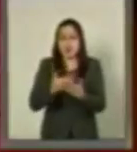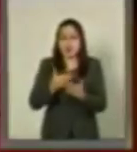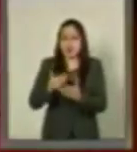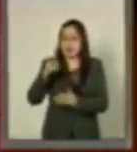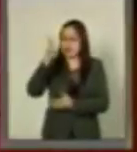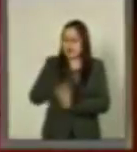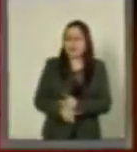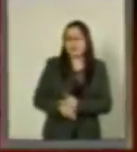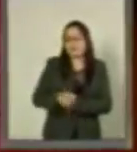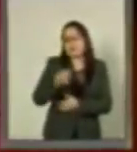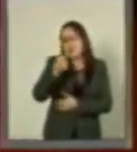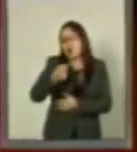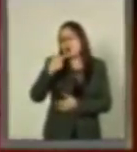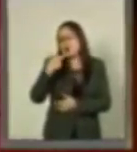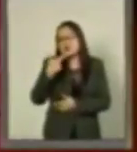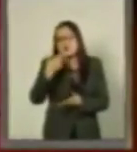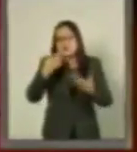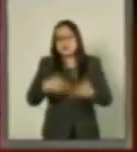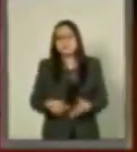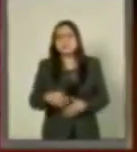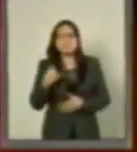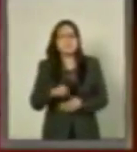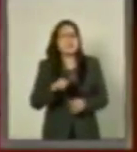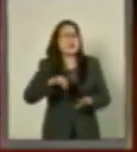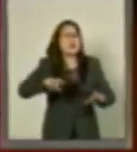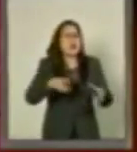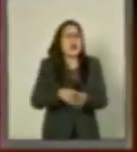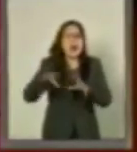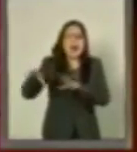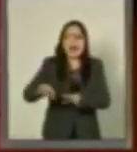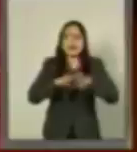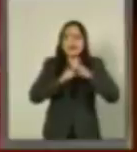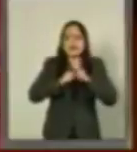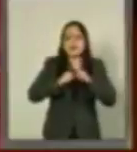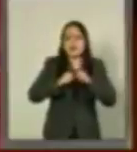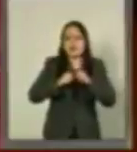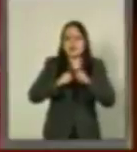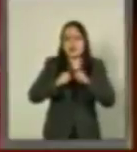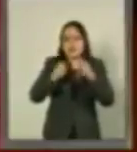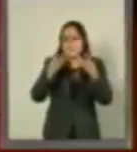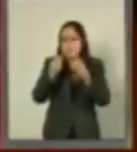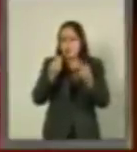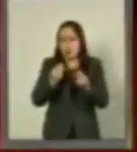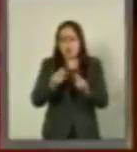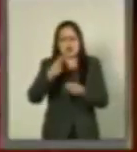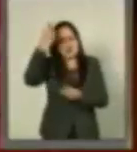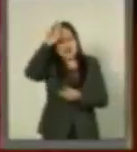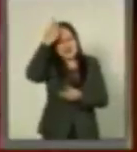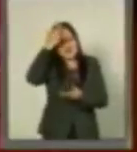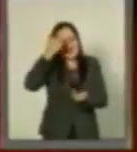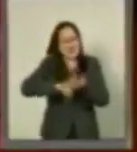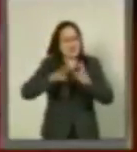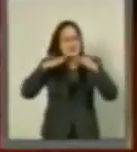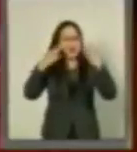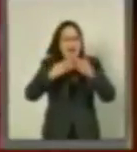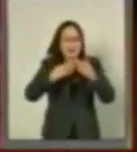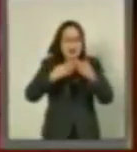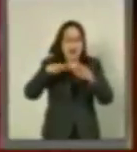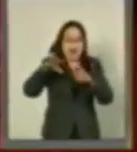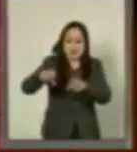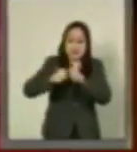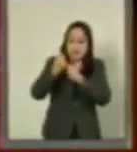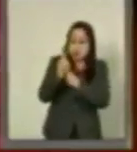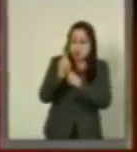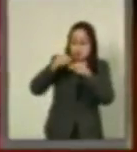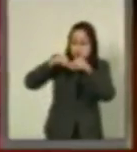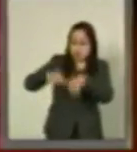ineficiente, han capturado muchos capos de la mafia, pero esto se multiplica. Debería